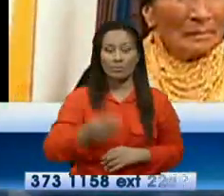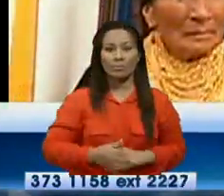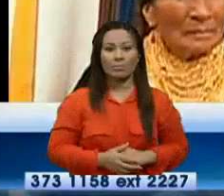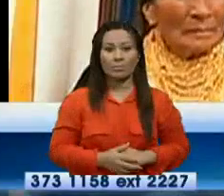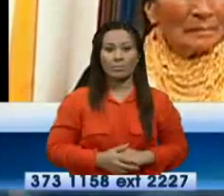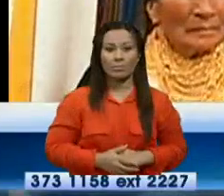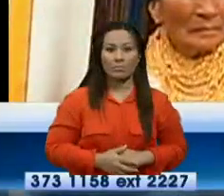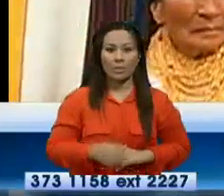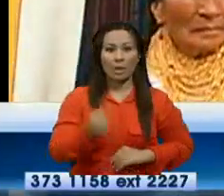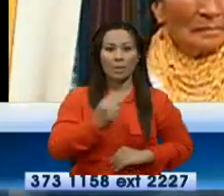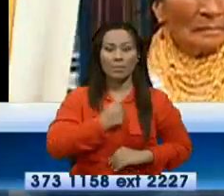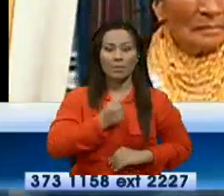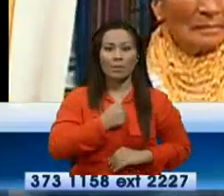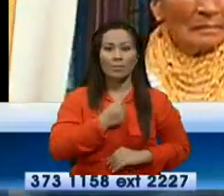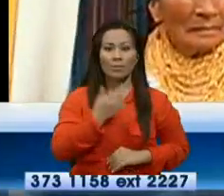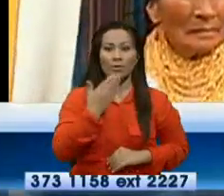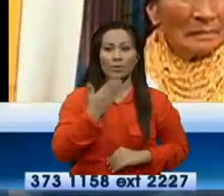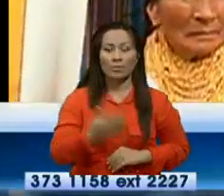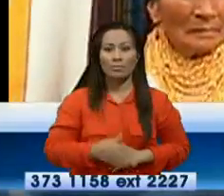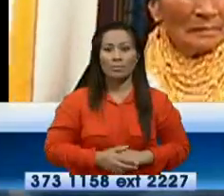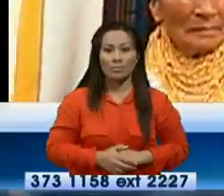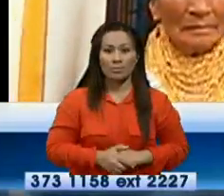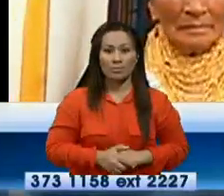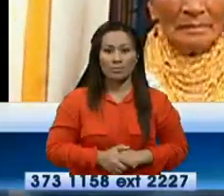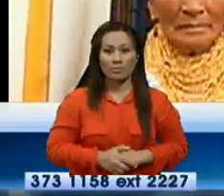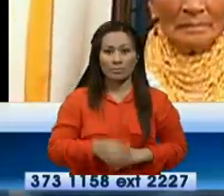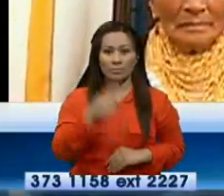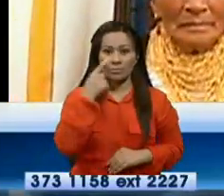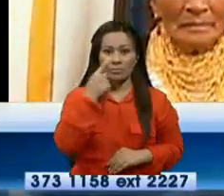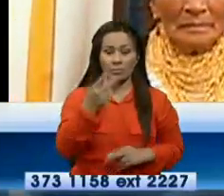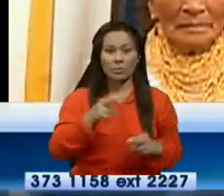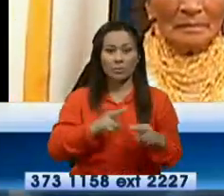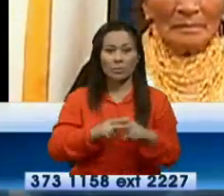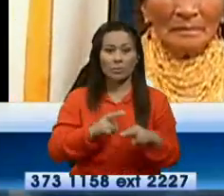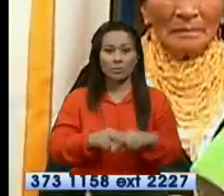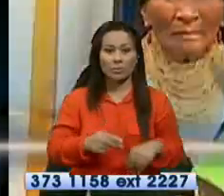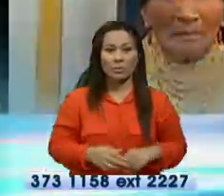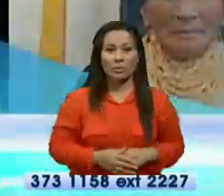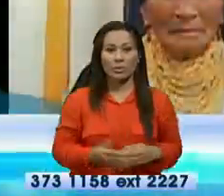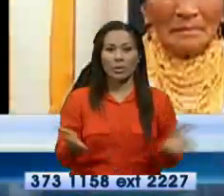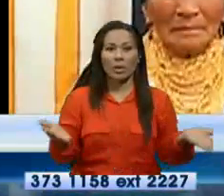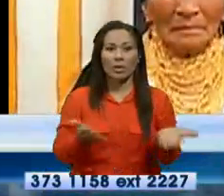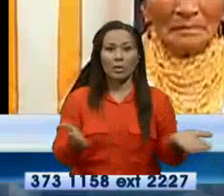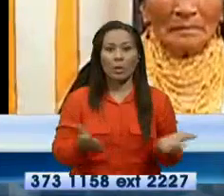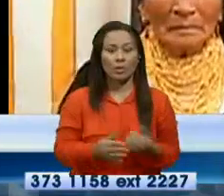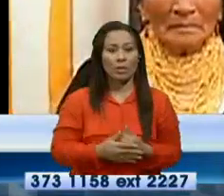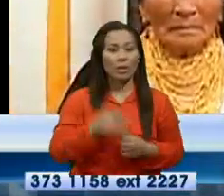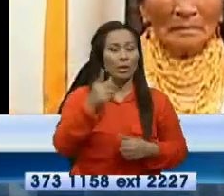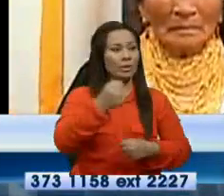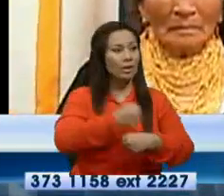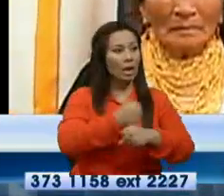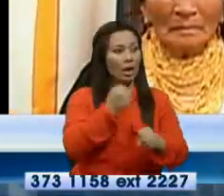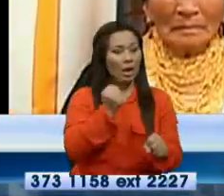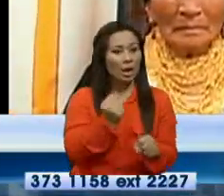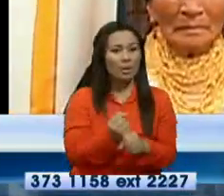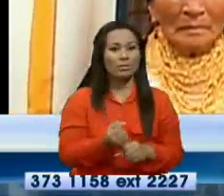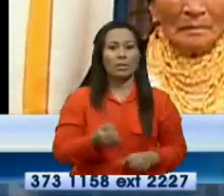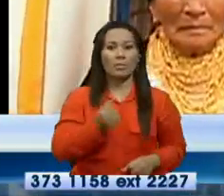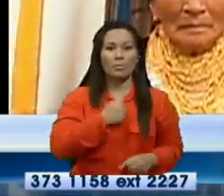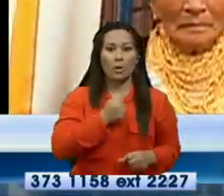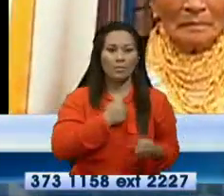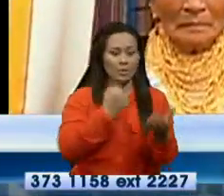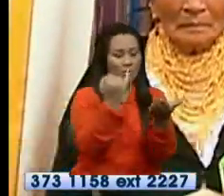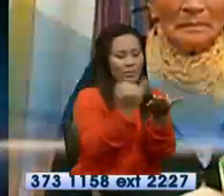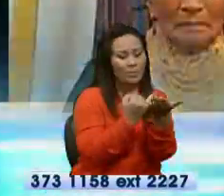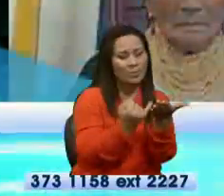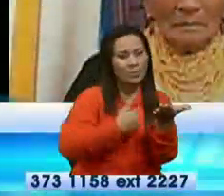a flote, pero ¿con qué? Con un tipo de tejidos que es de calidad, que diga que es de Otavalo, que demuestre que sus tinturas, sus